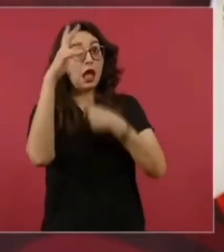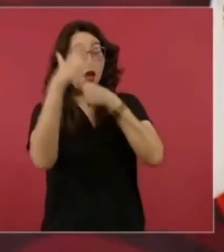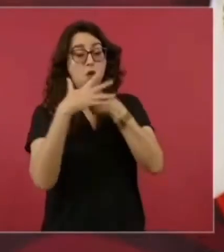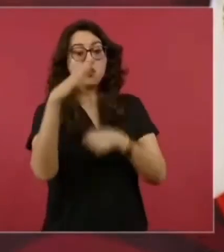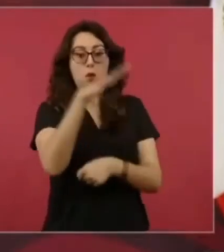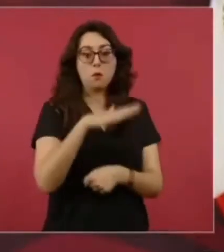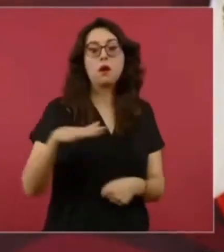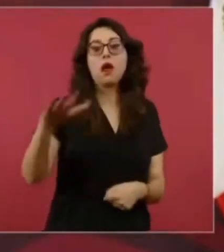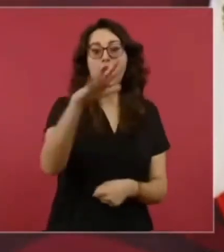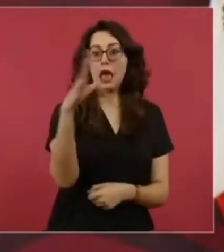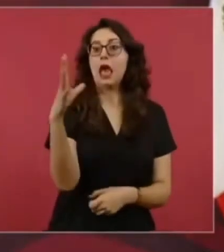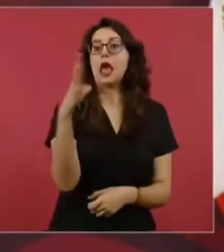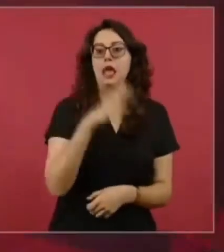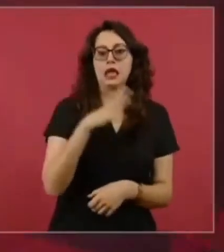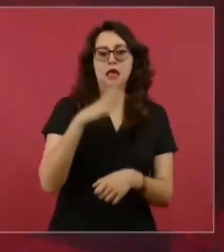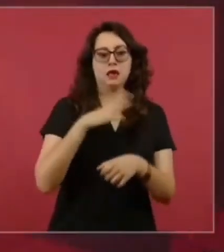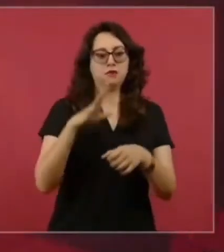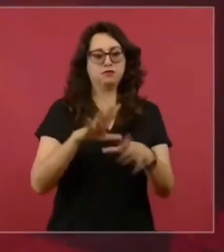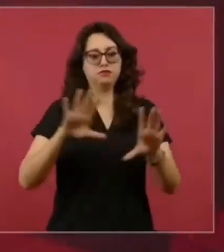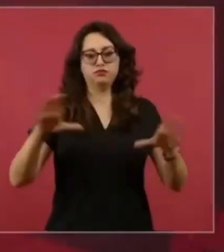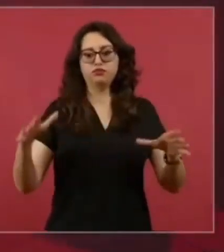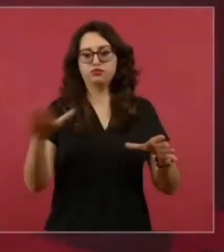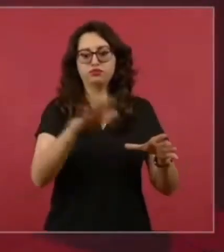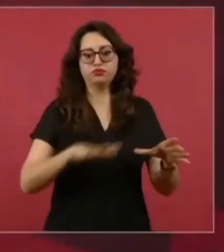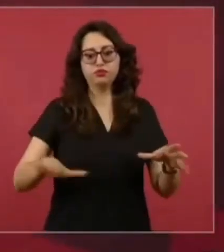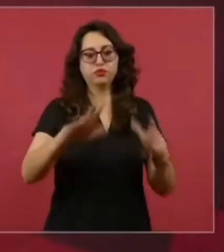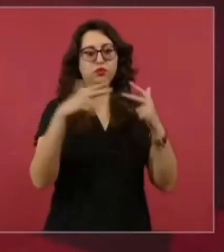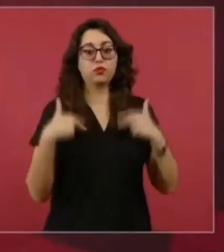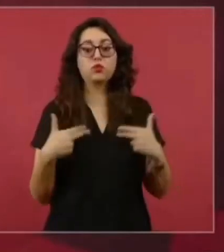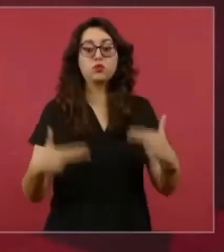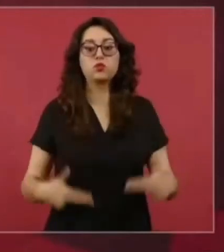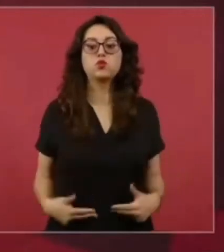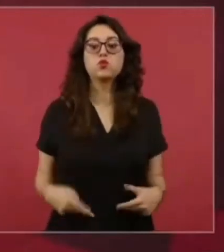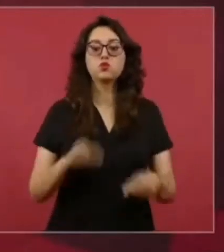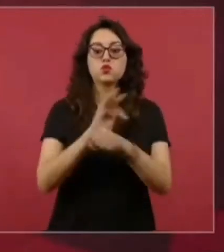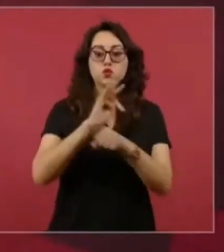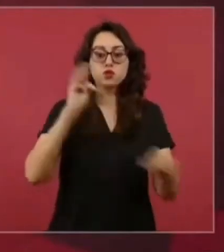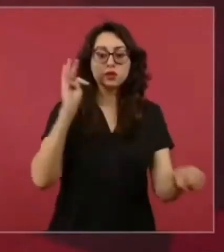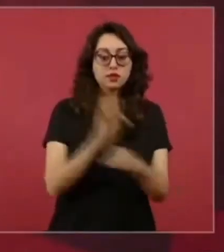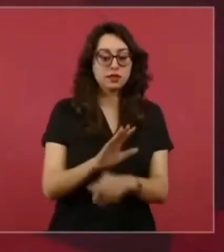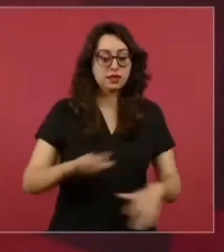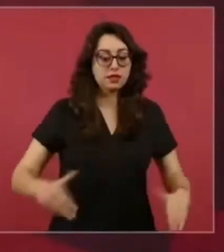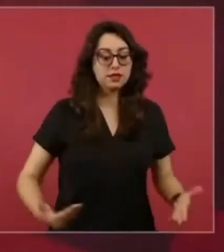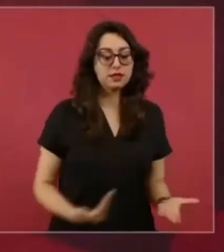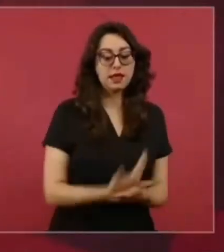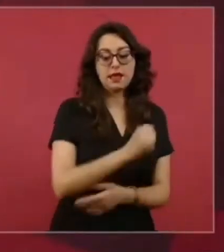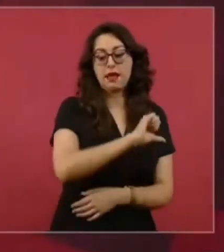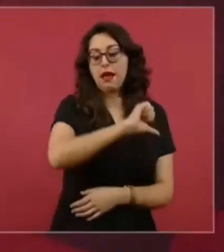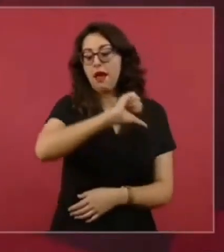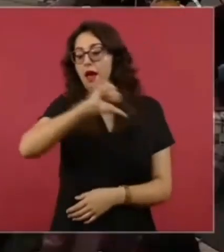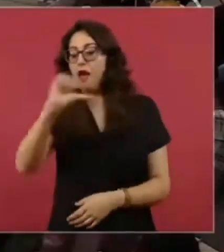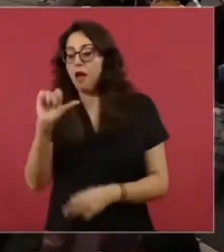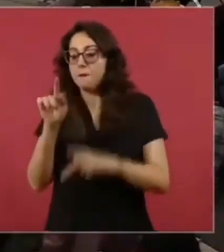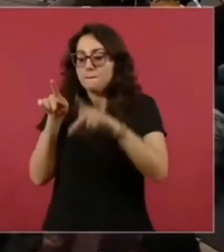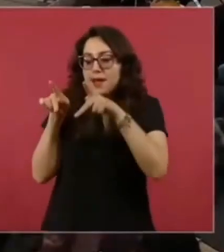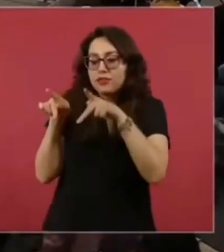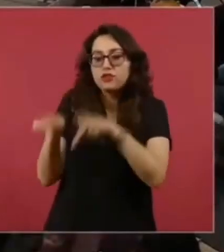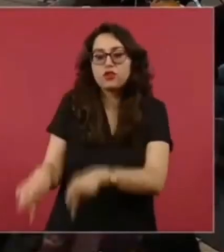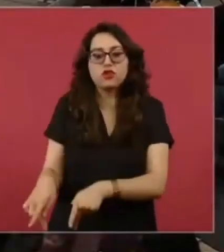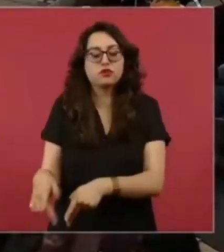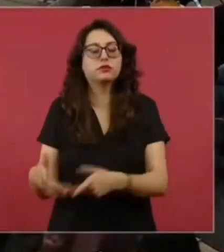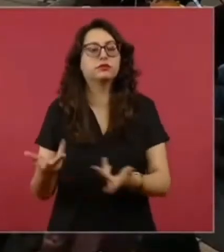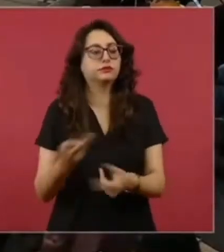humano tiene protección desde que nace hasta que muere, desde la cuna hasta la tumba.